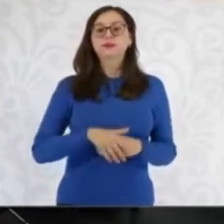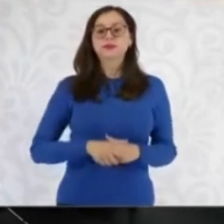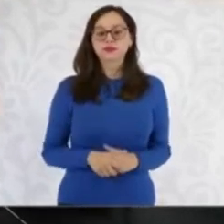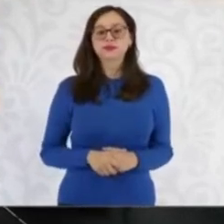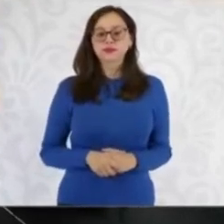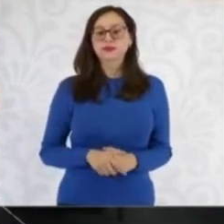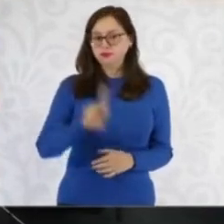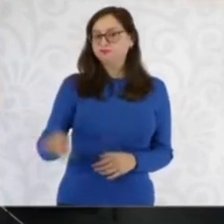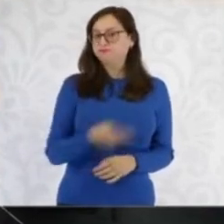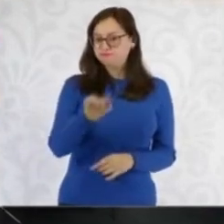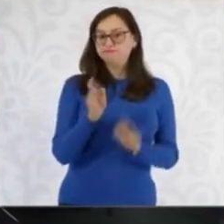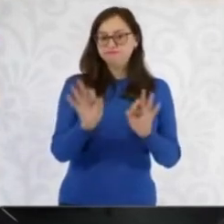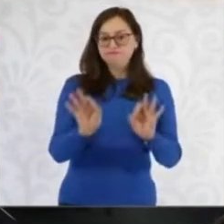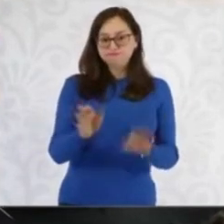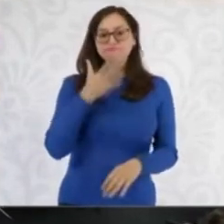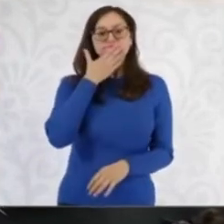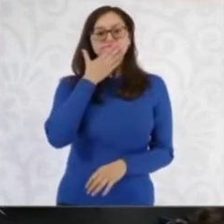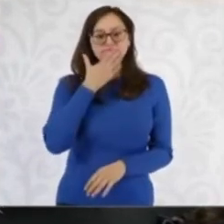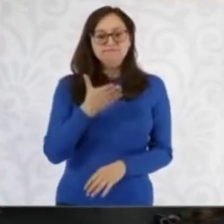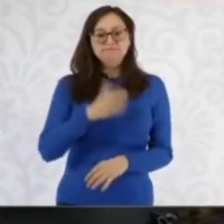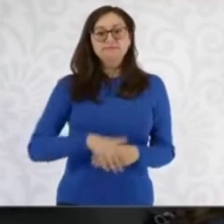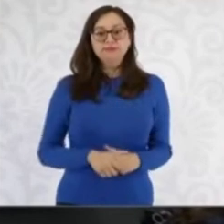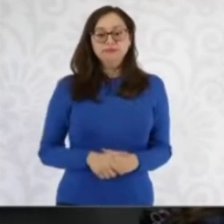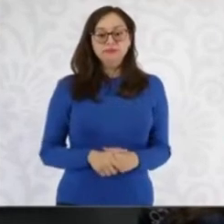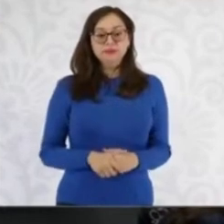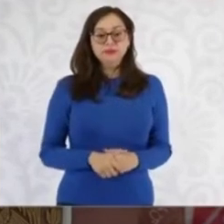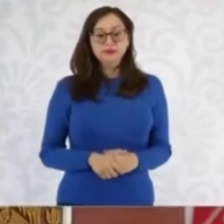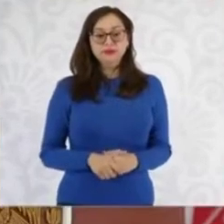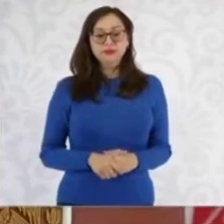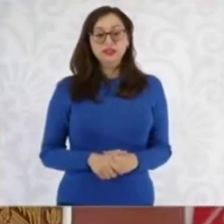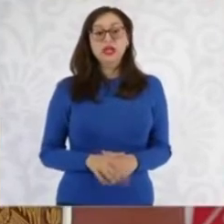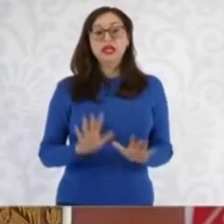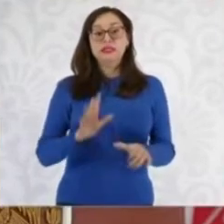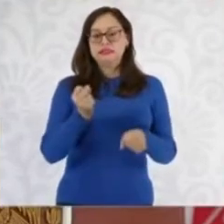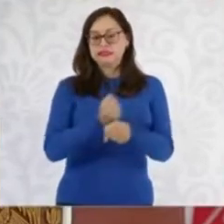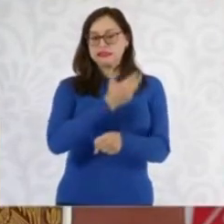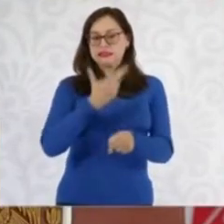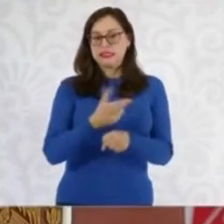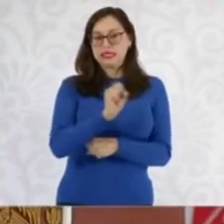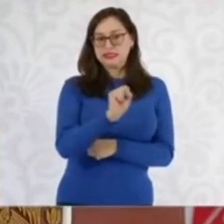Qué bueno que lo preguntas. Está desde el primer momento el secretario de Salud.